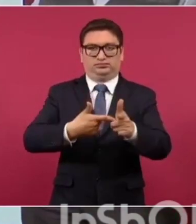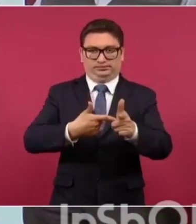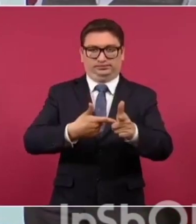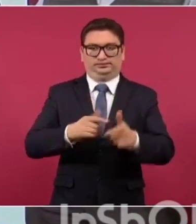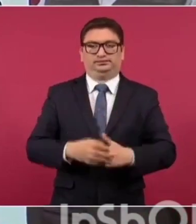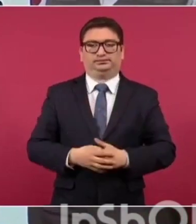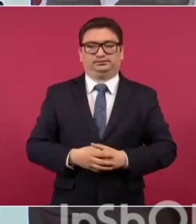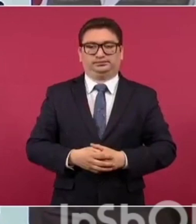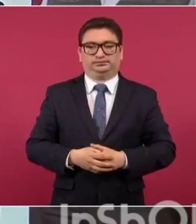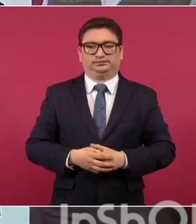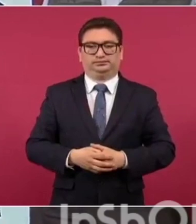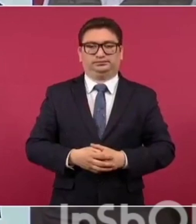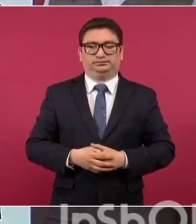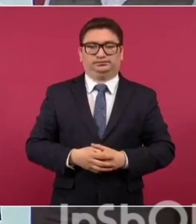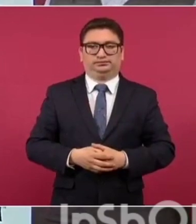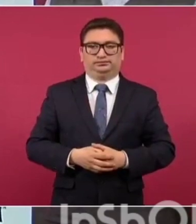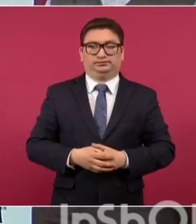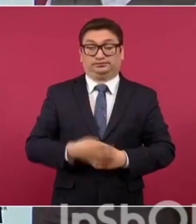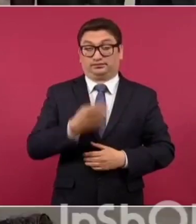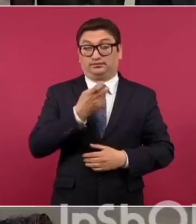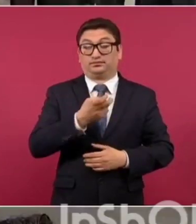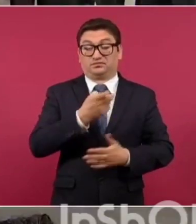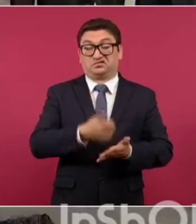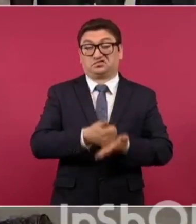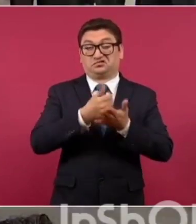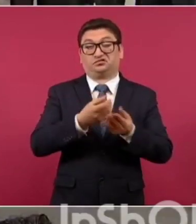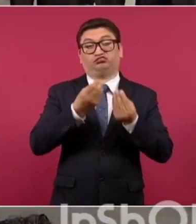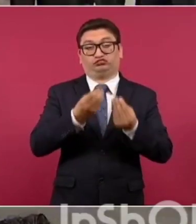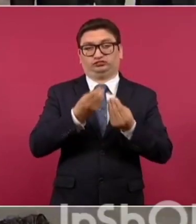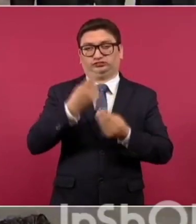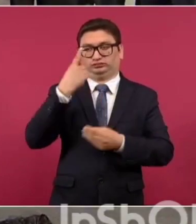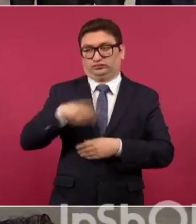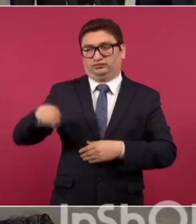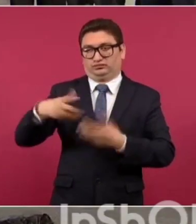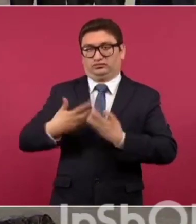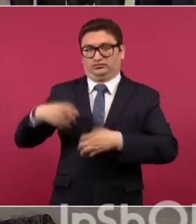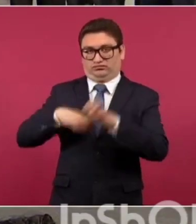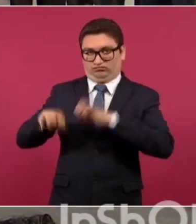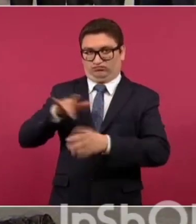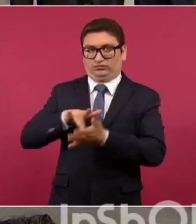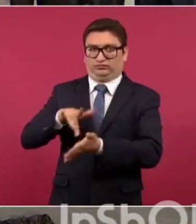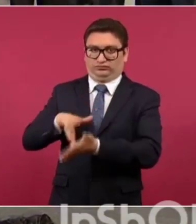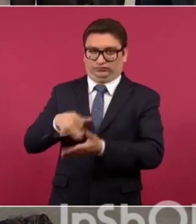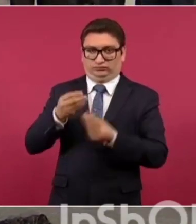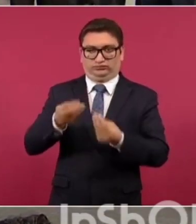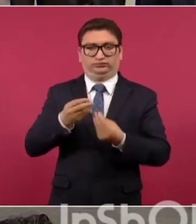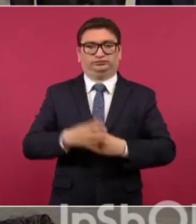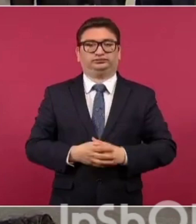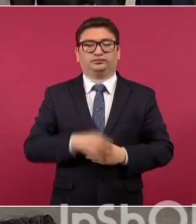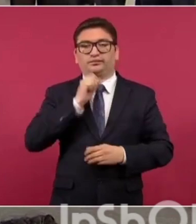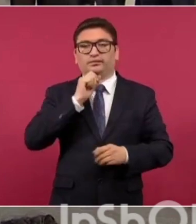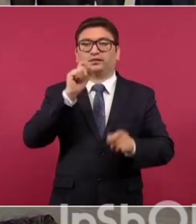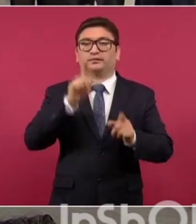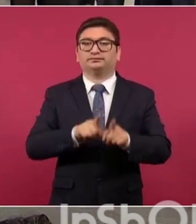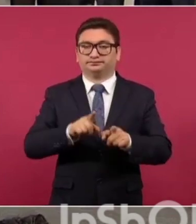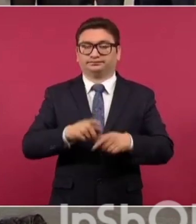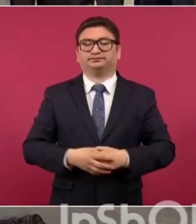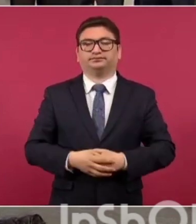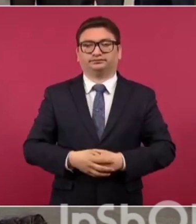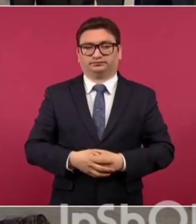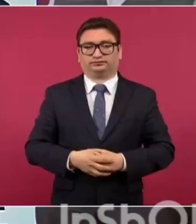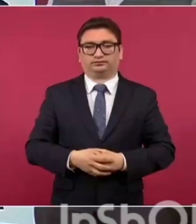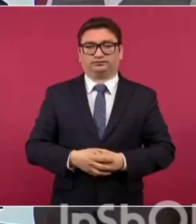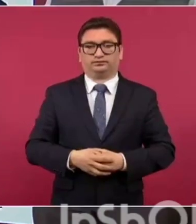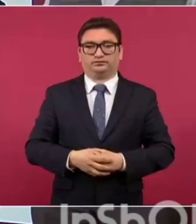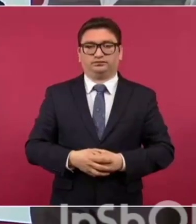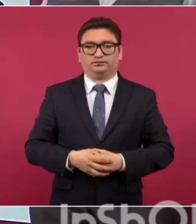y sí ayuda mucho al sector empresarial. Lo mismo, no van